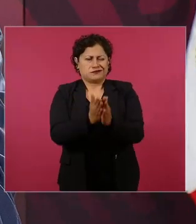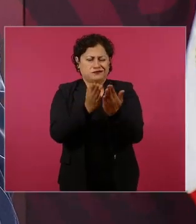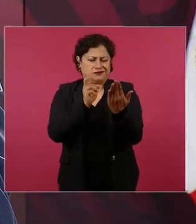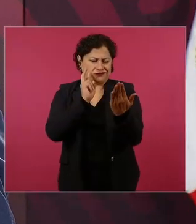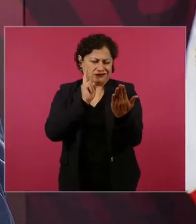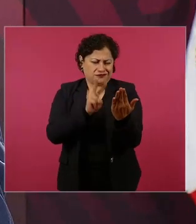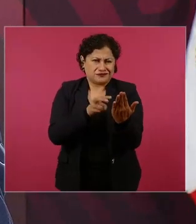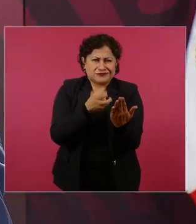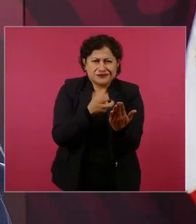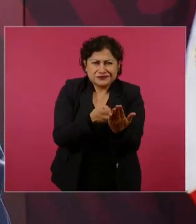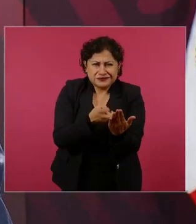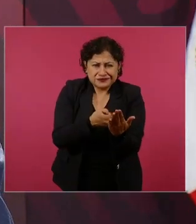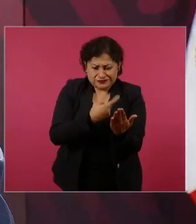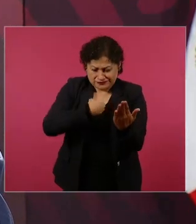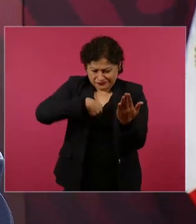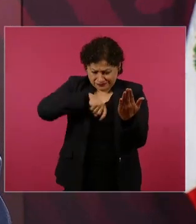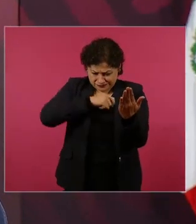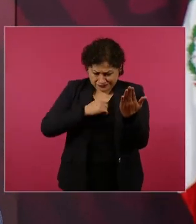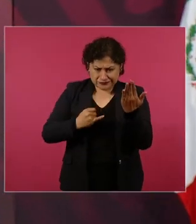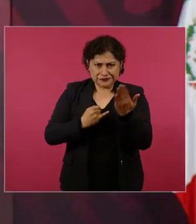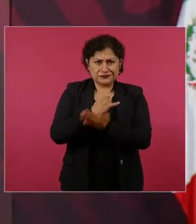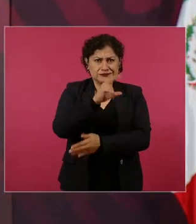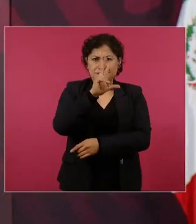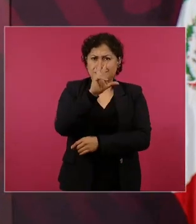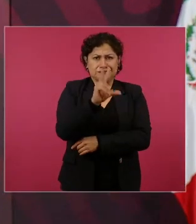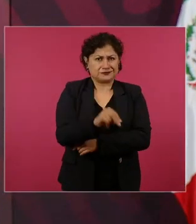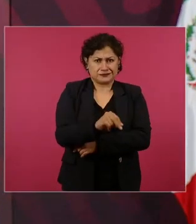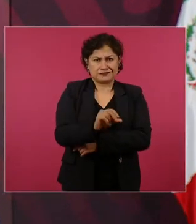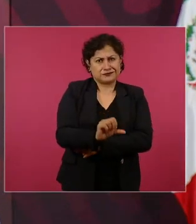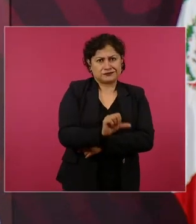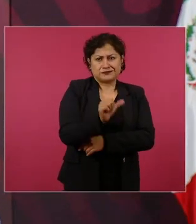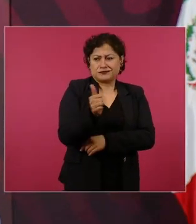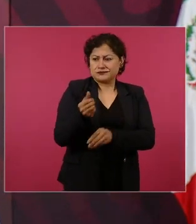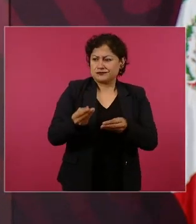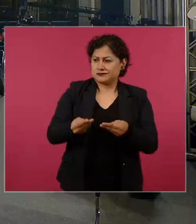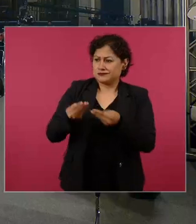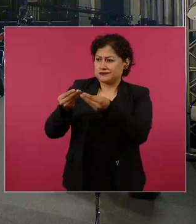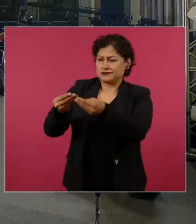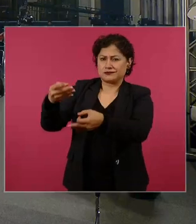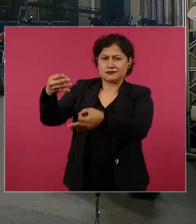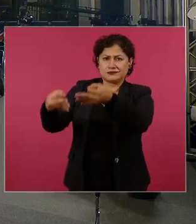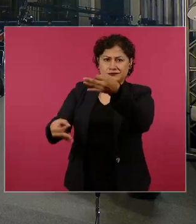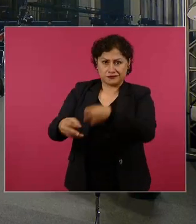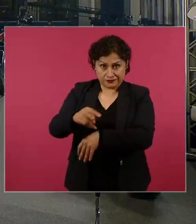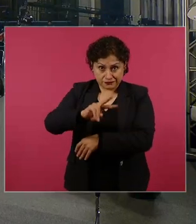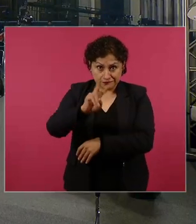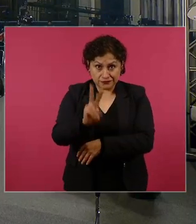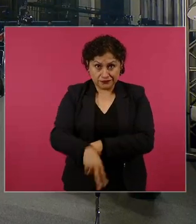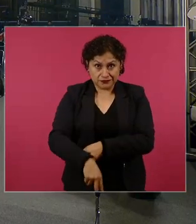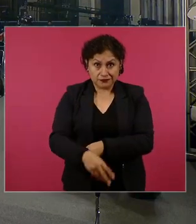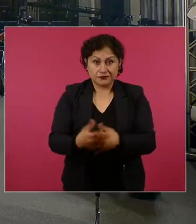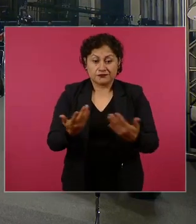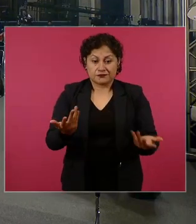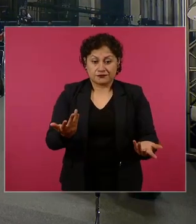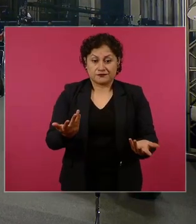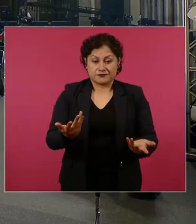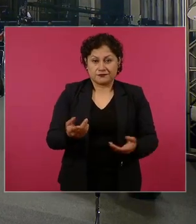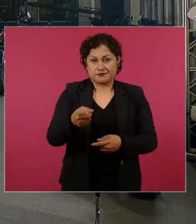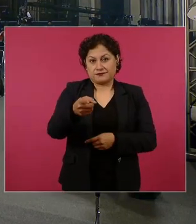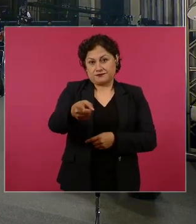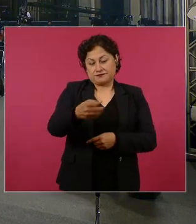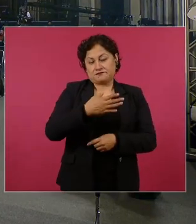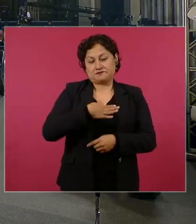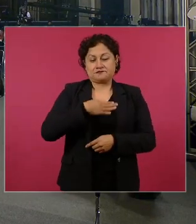resolver el tribunal. Así es, ¿no? Yo soy mi abogada, mi